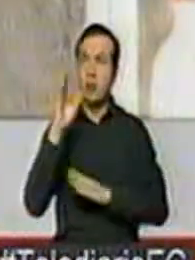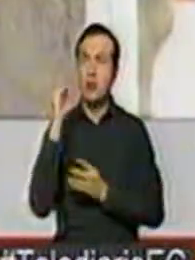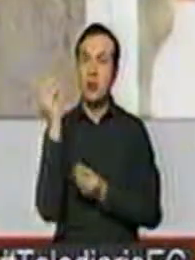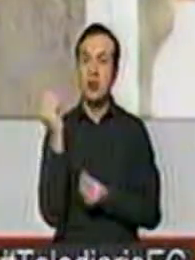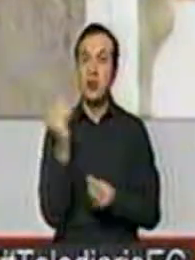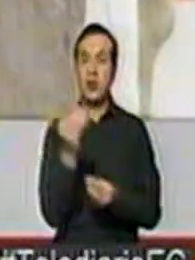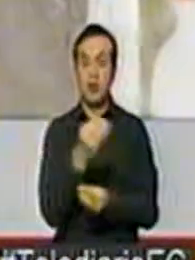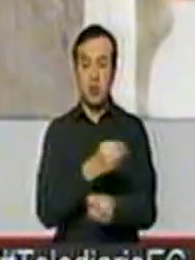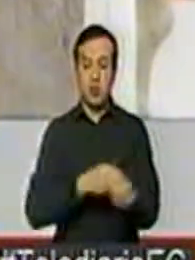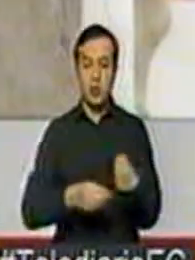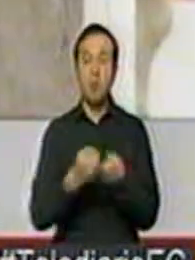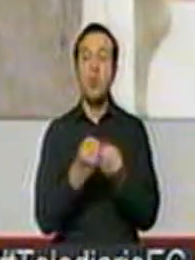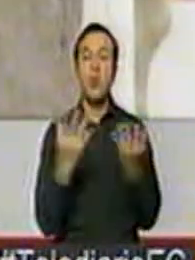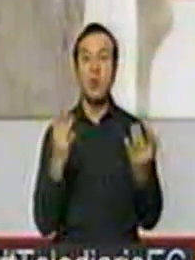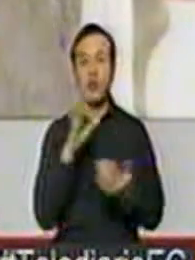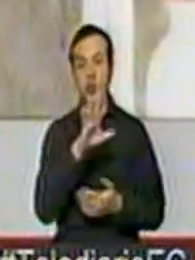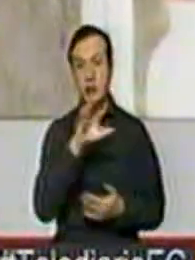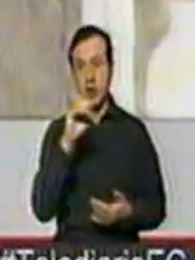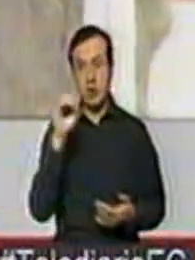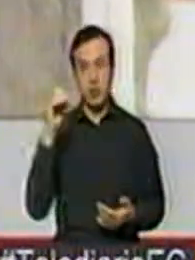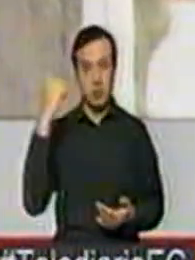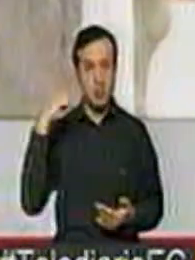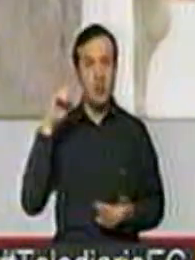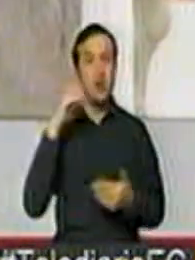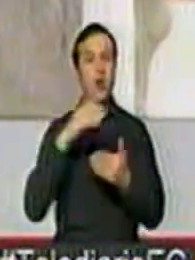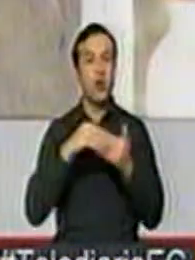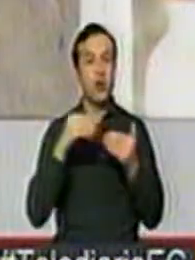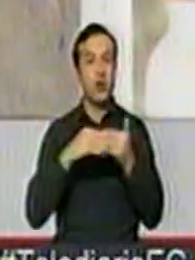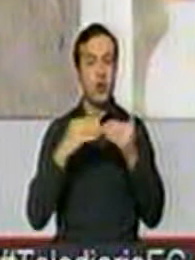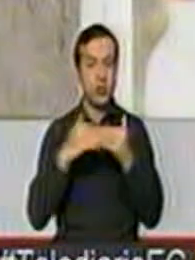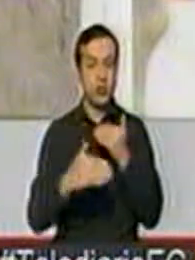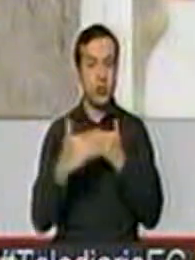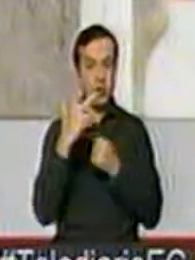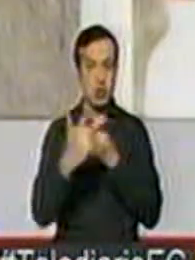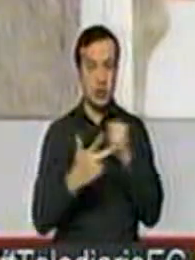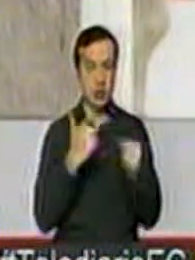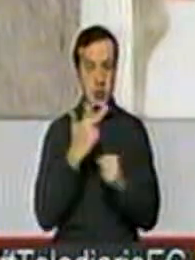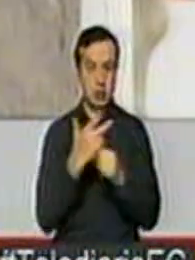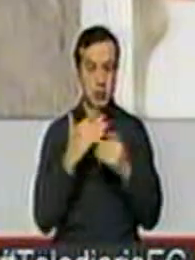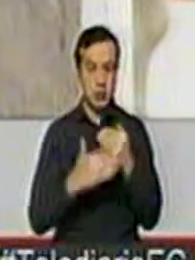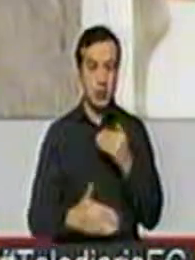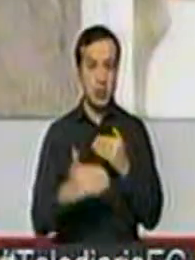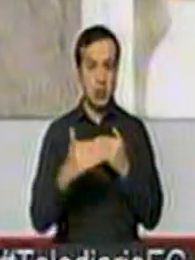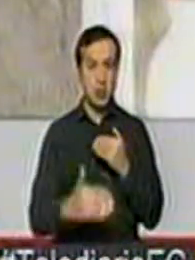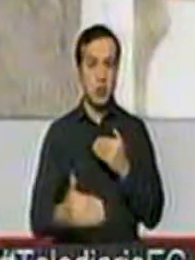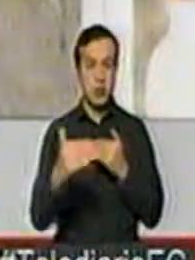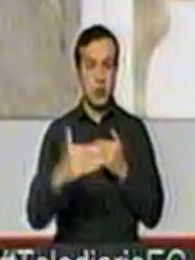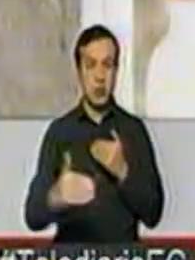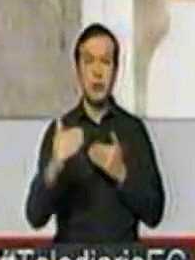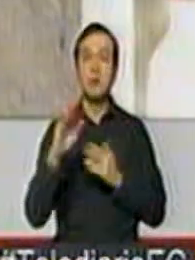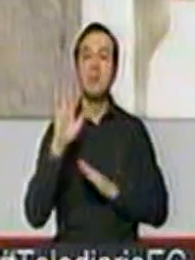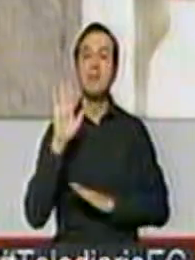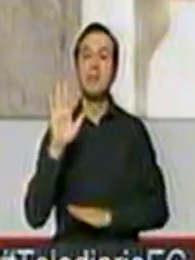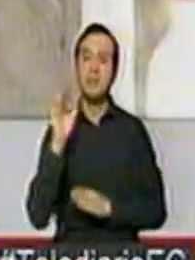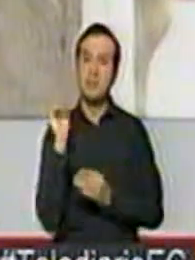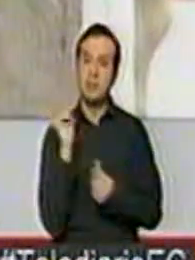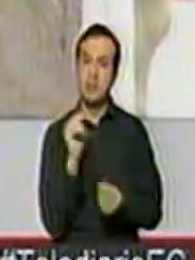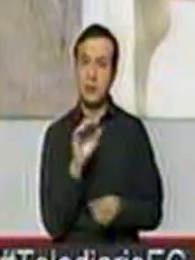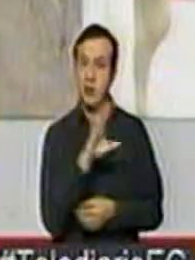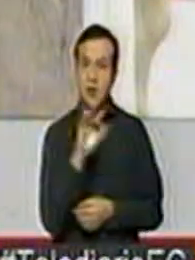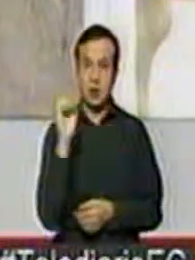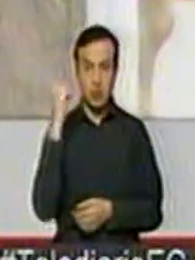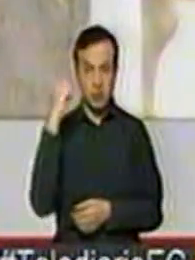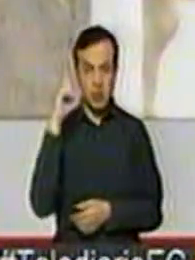de cerca de 500 millones de dólares para los próximos 3 años. Entonces estamos comprometidos a invertir 500